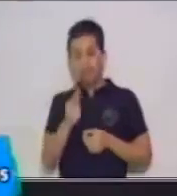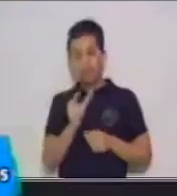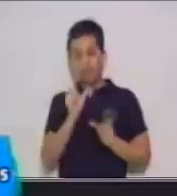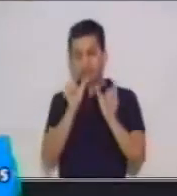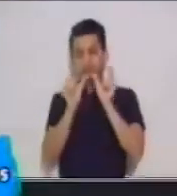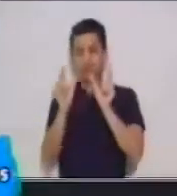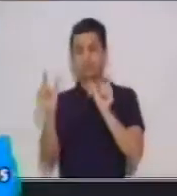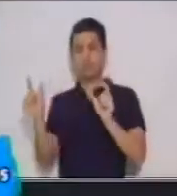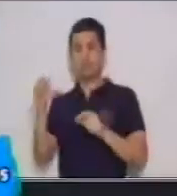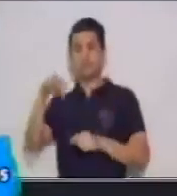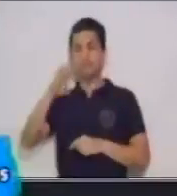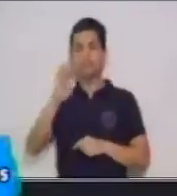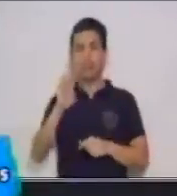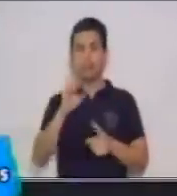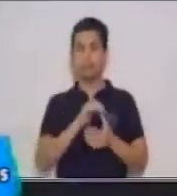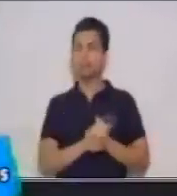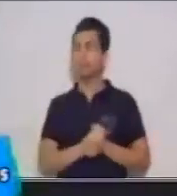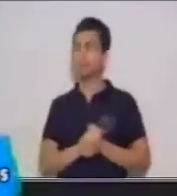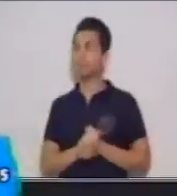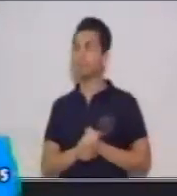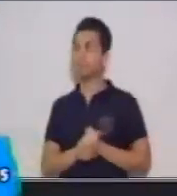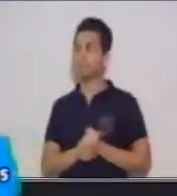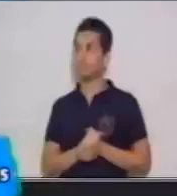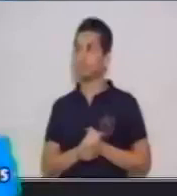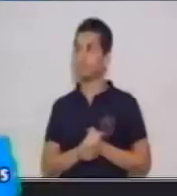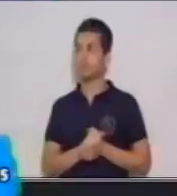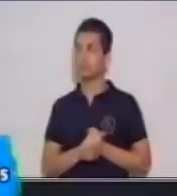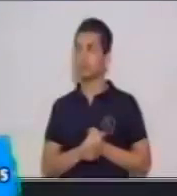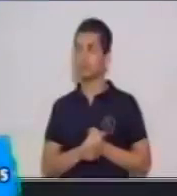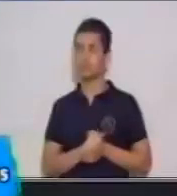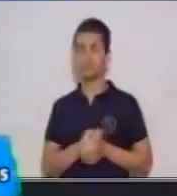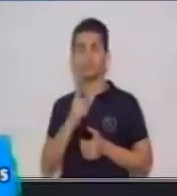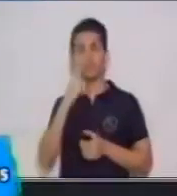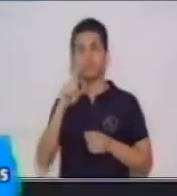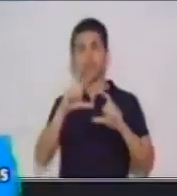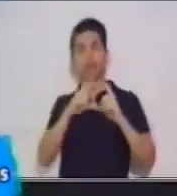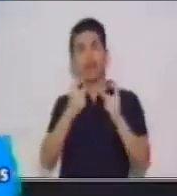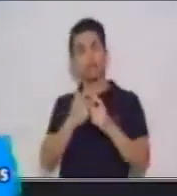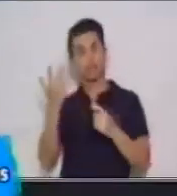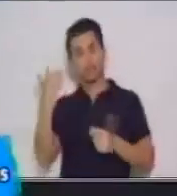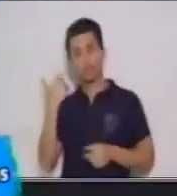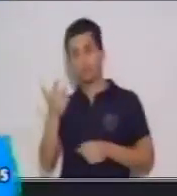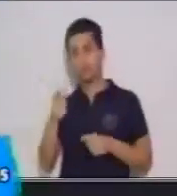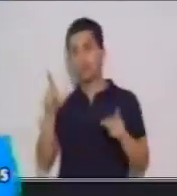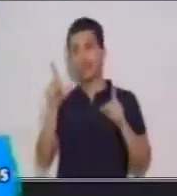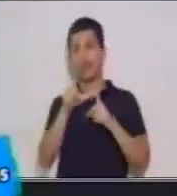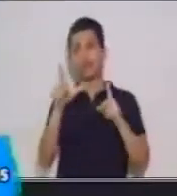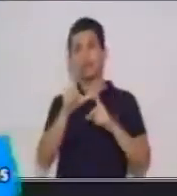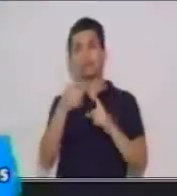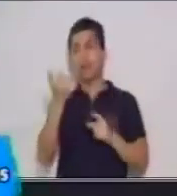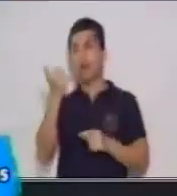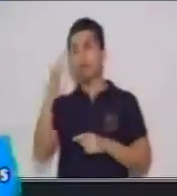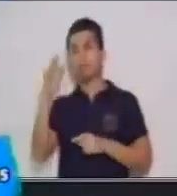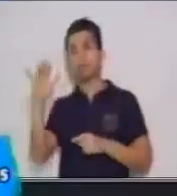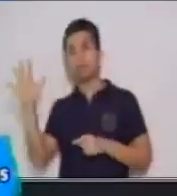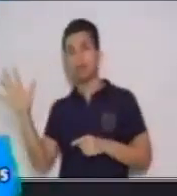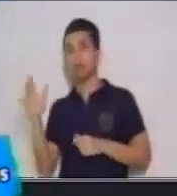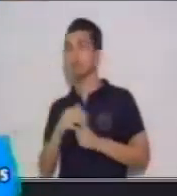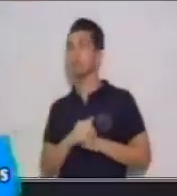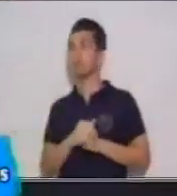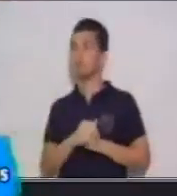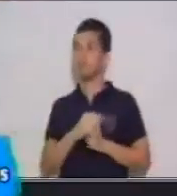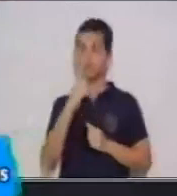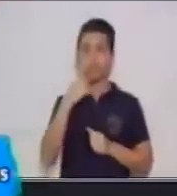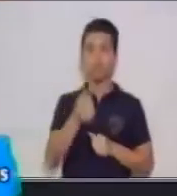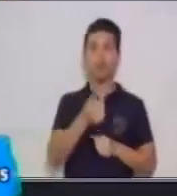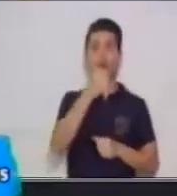P. En clases anteriores vimos que las letras del abecedario, vimos que empieza en la A